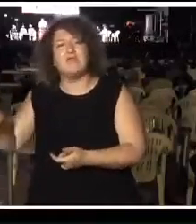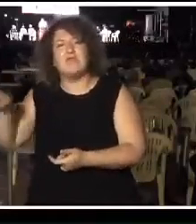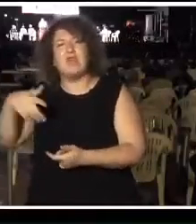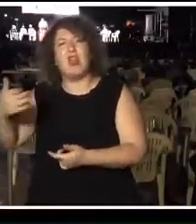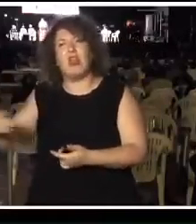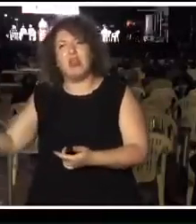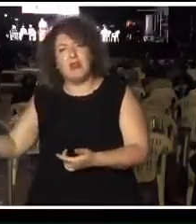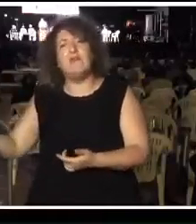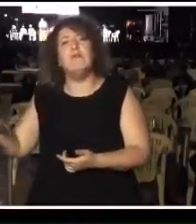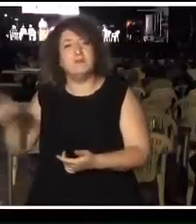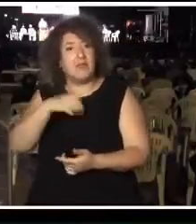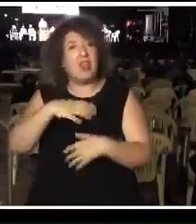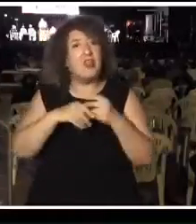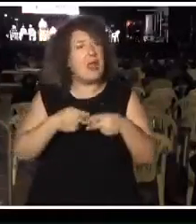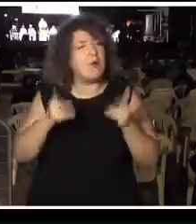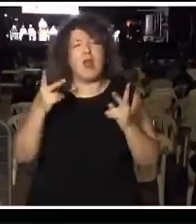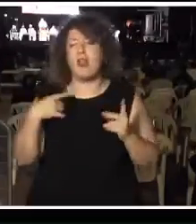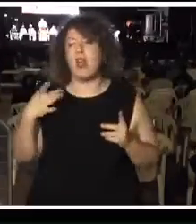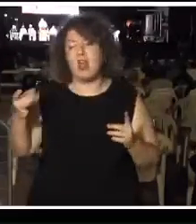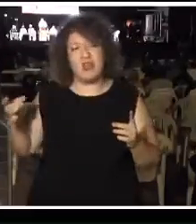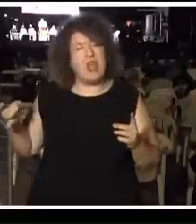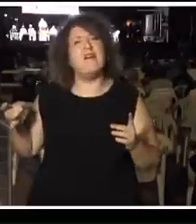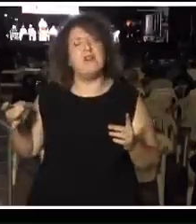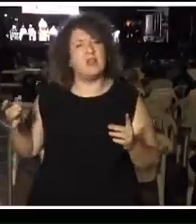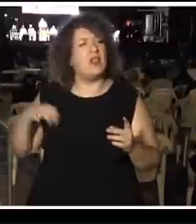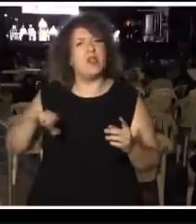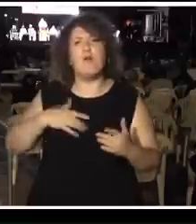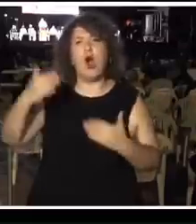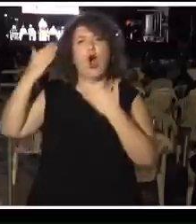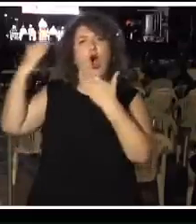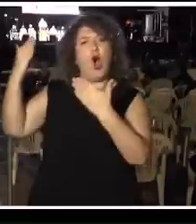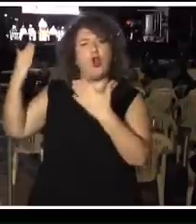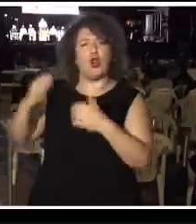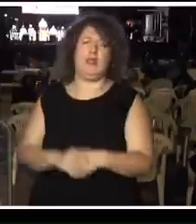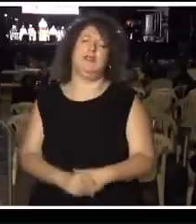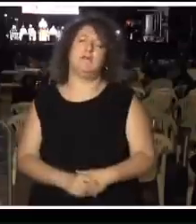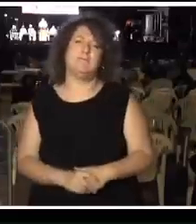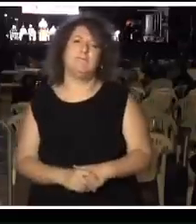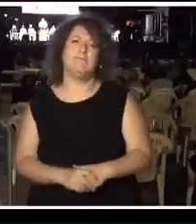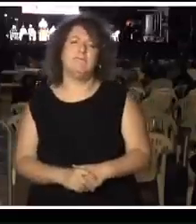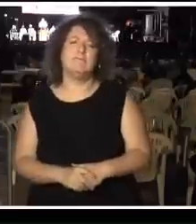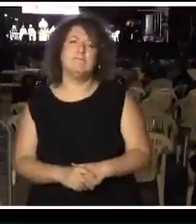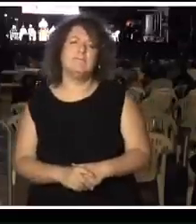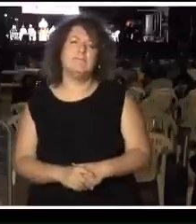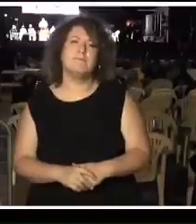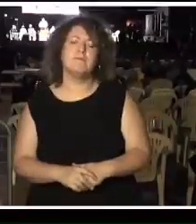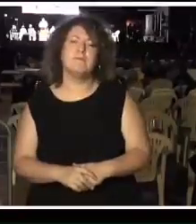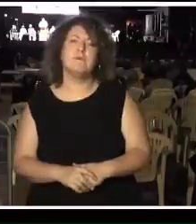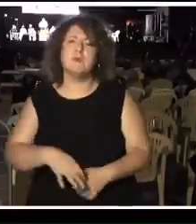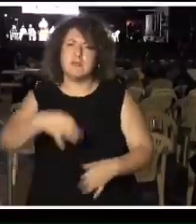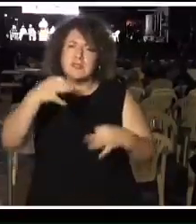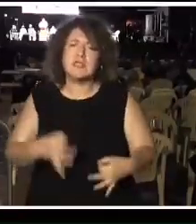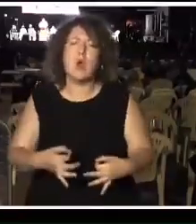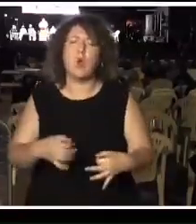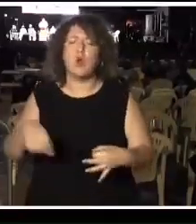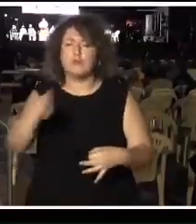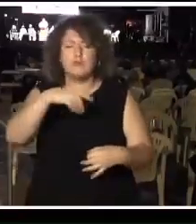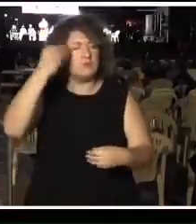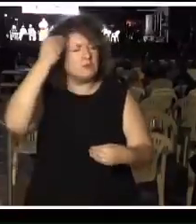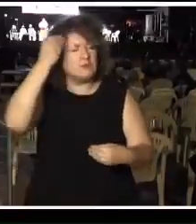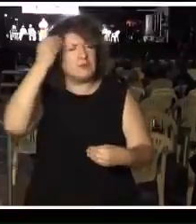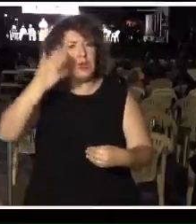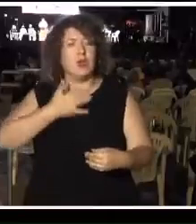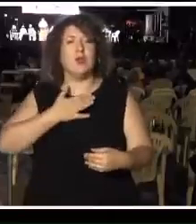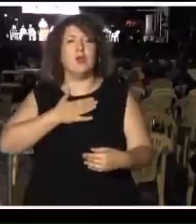les debe mucho y aún no les hemos rendido honores como merecen. Estad seguros que nuevamente este